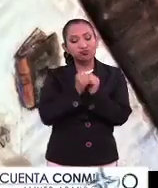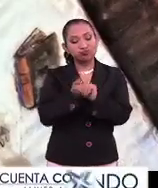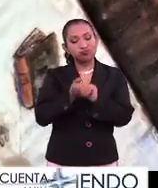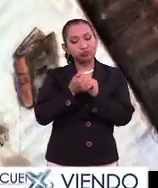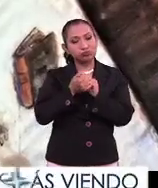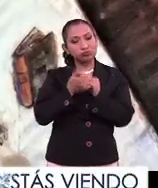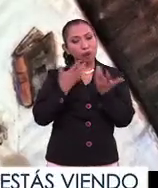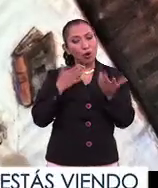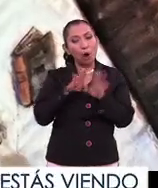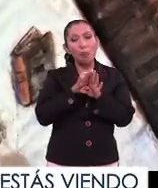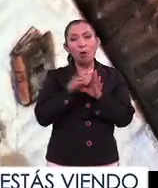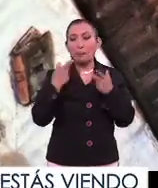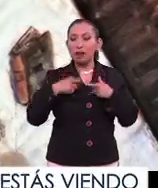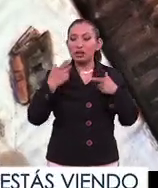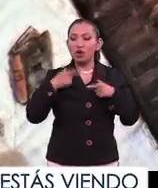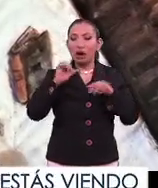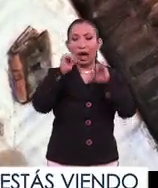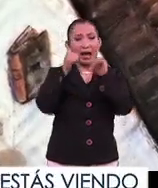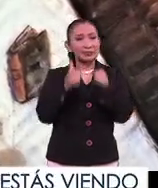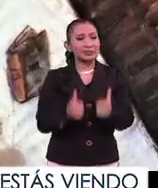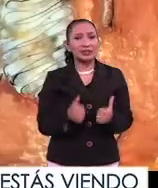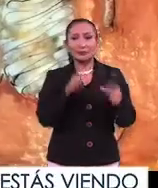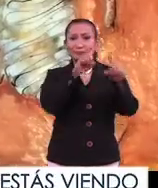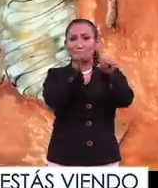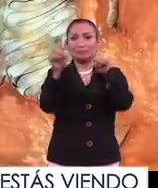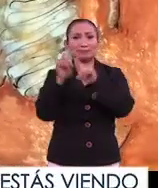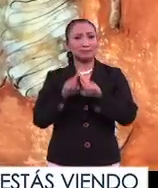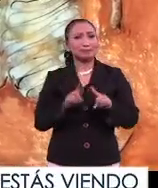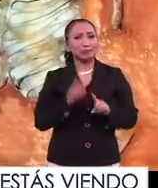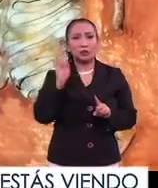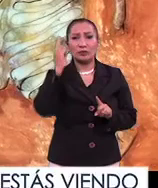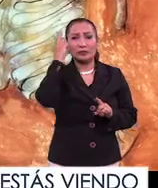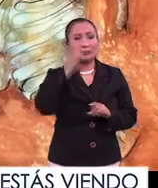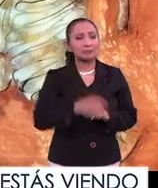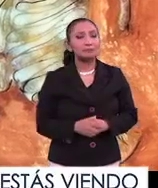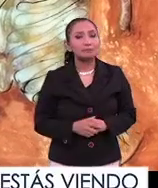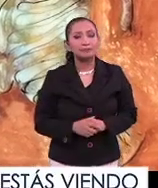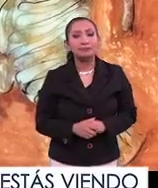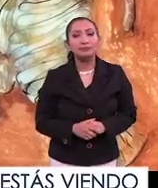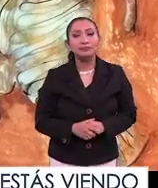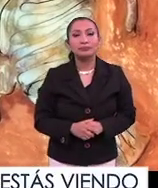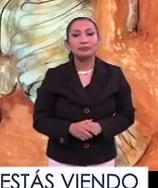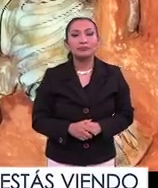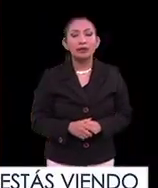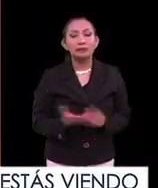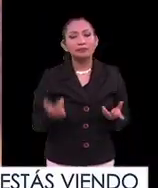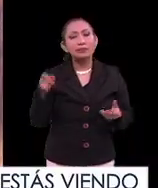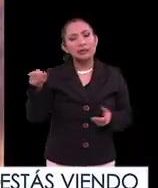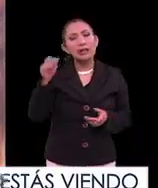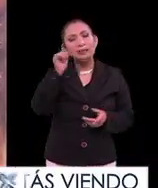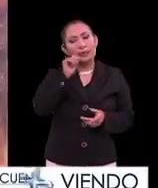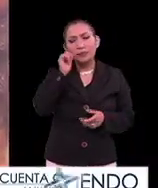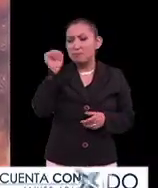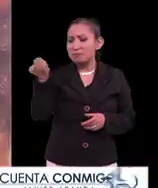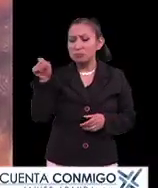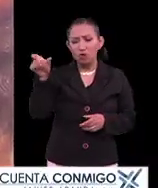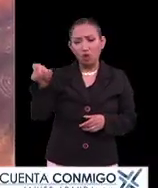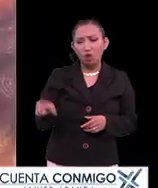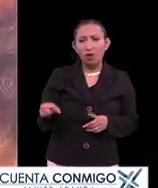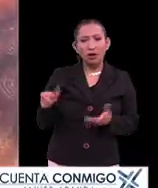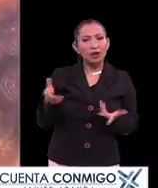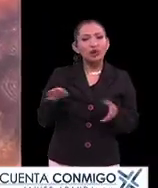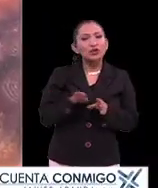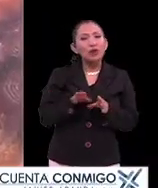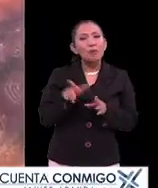convierte en un artista universal, que siempre es el mismo, ¿no? Esa